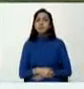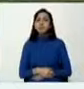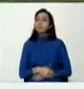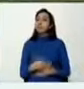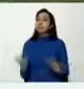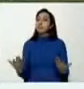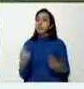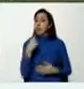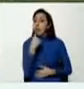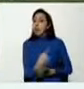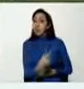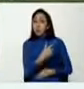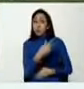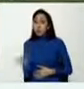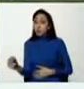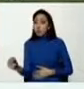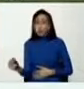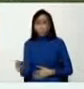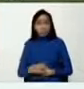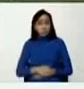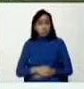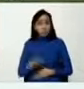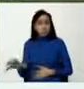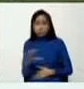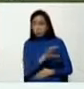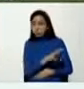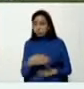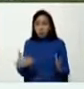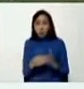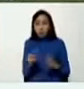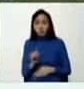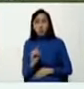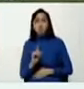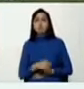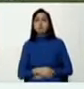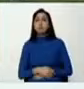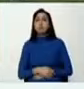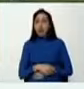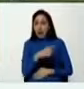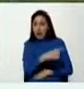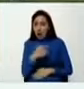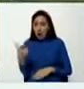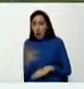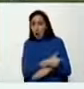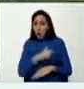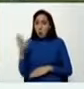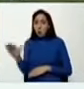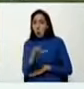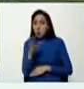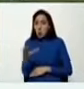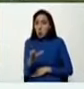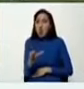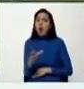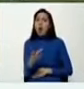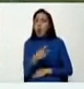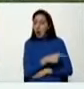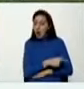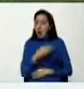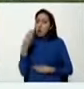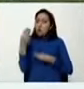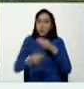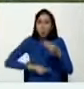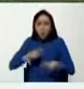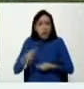Yo les digo, nada unilateral va a funcionar. Si el gobierno tosudo, reaccionario